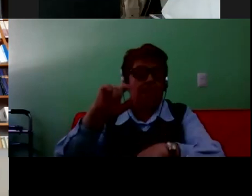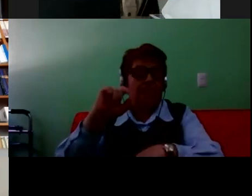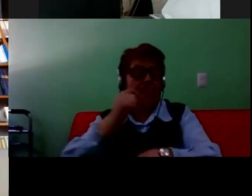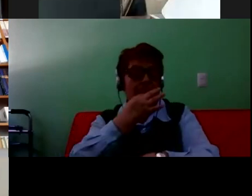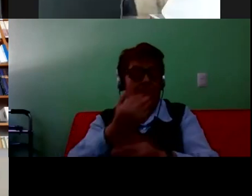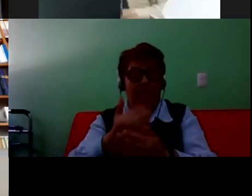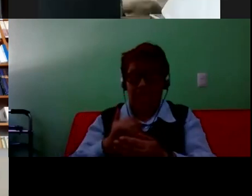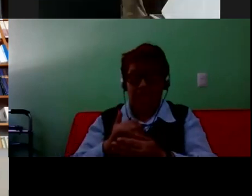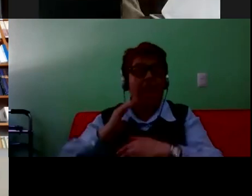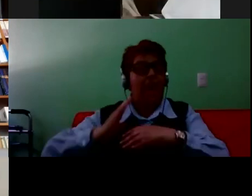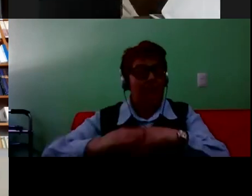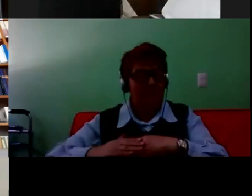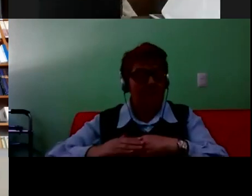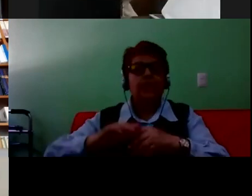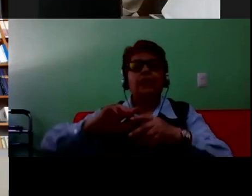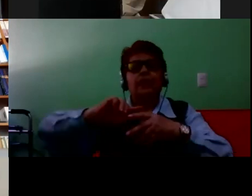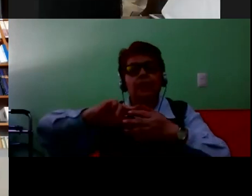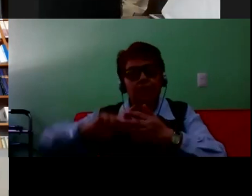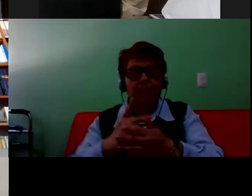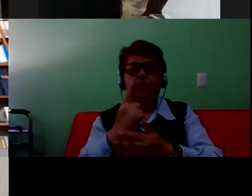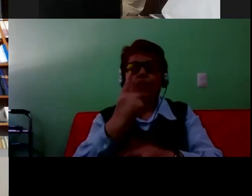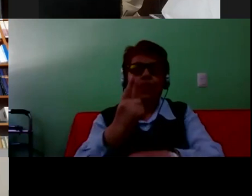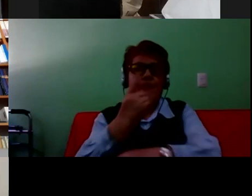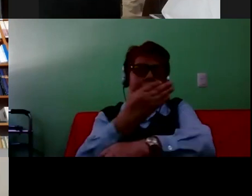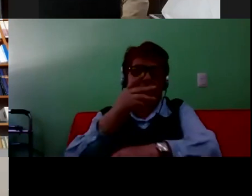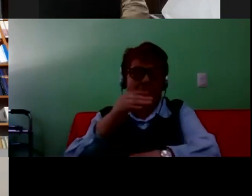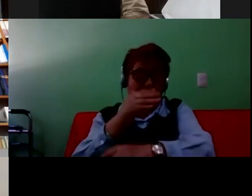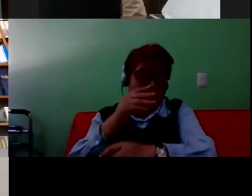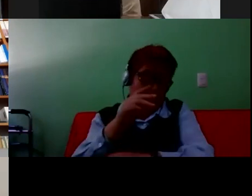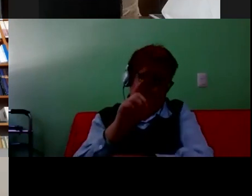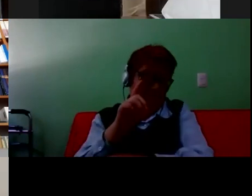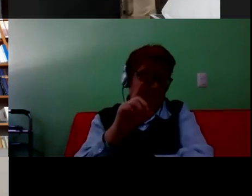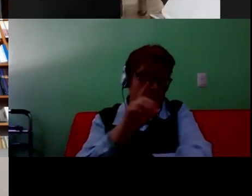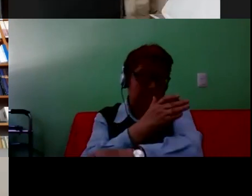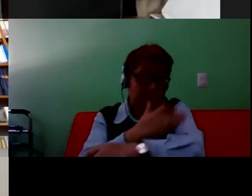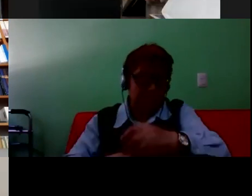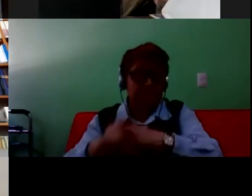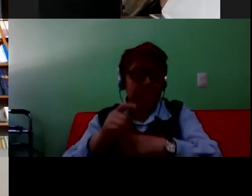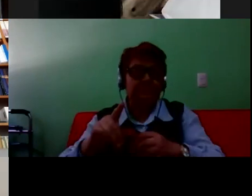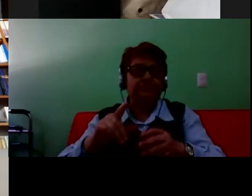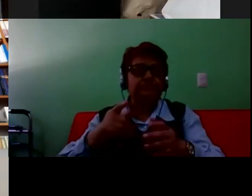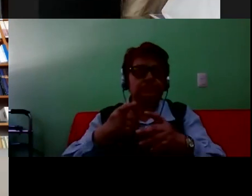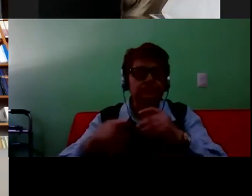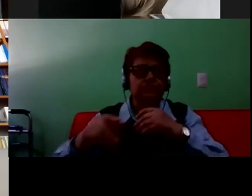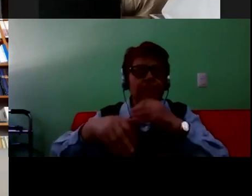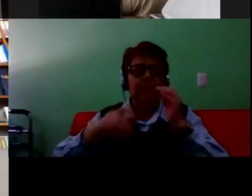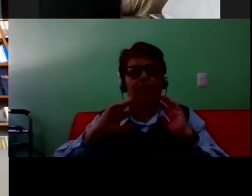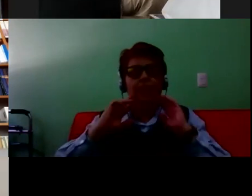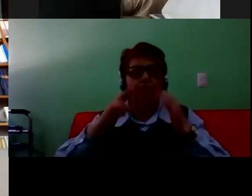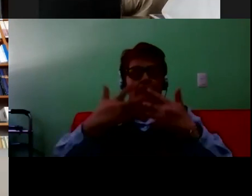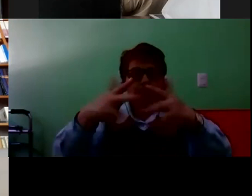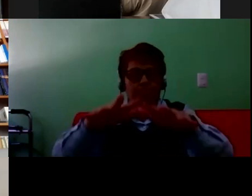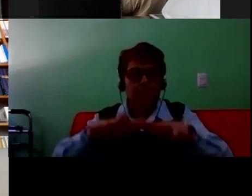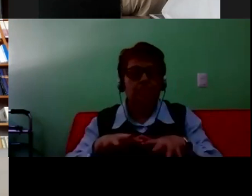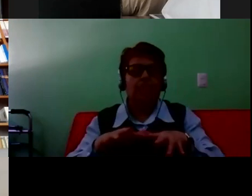inicie la sesión permanente a la 1:30 de la tarde. Además de que todos los dictámenes fueron entregados ya con varias semanas